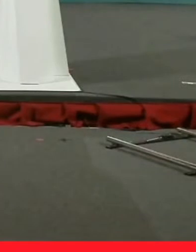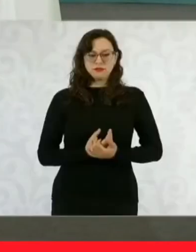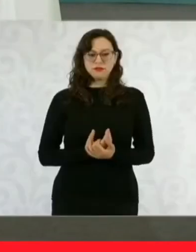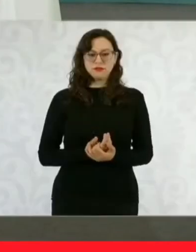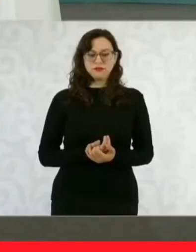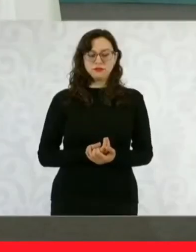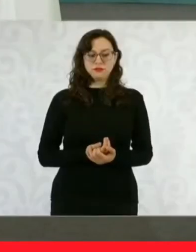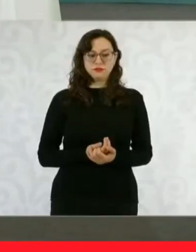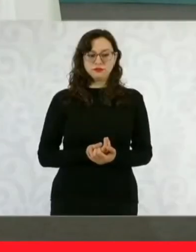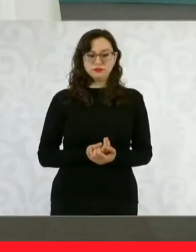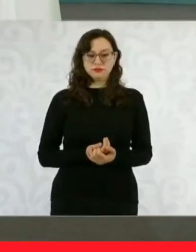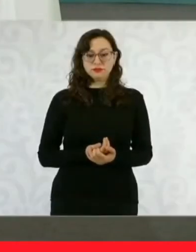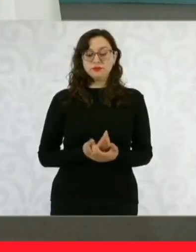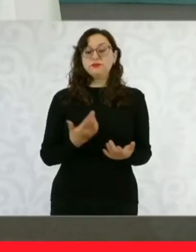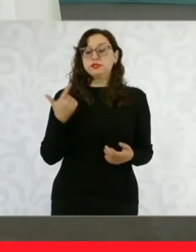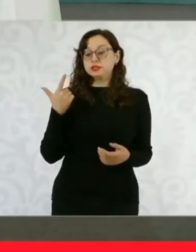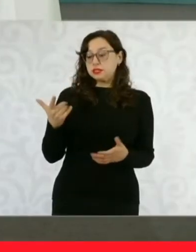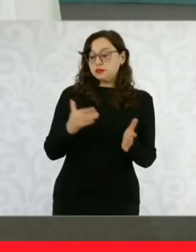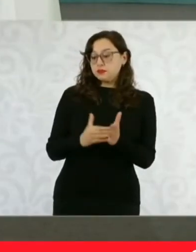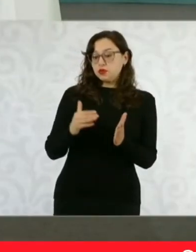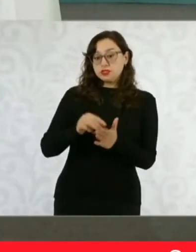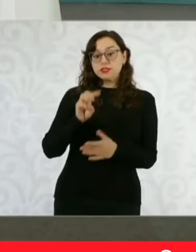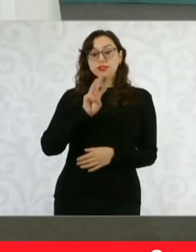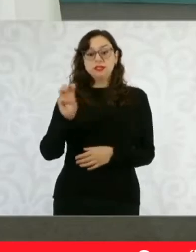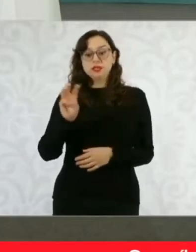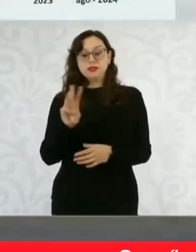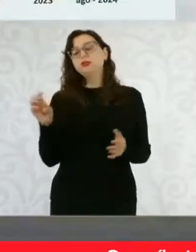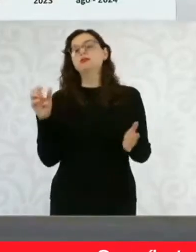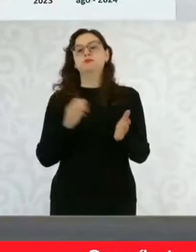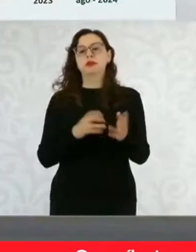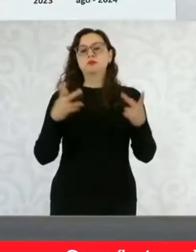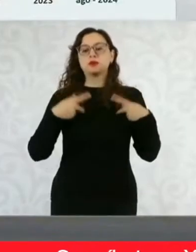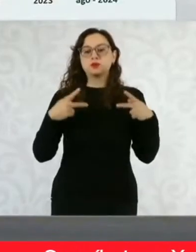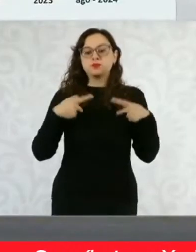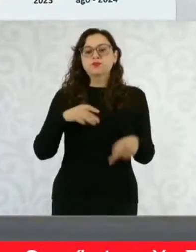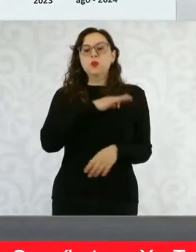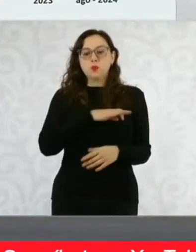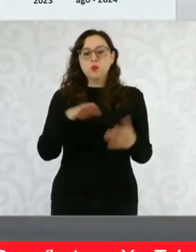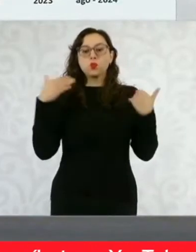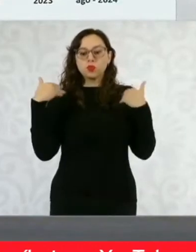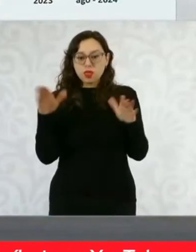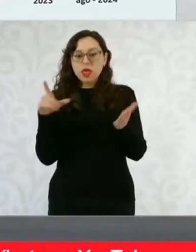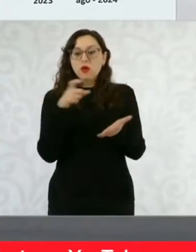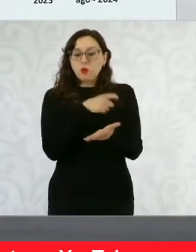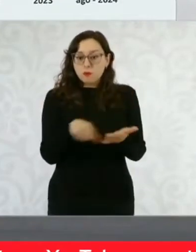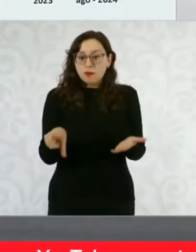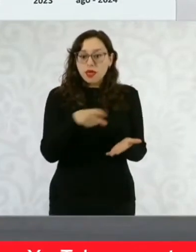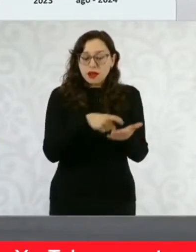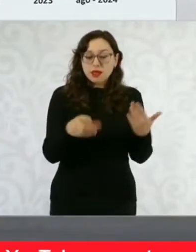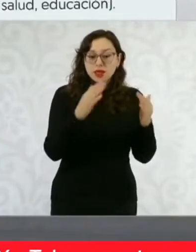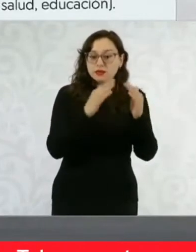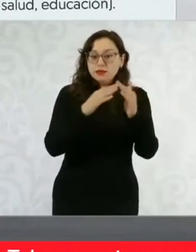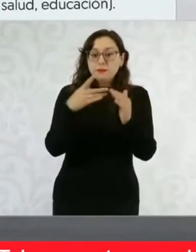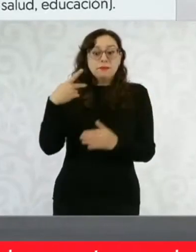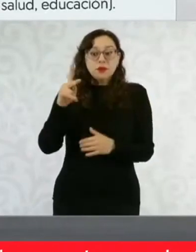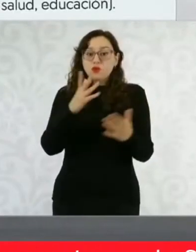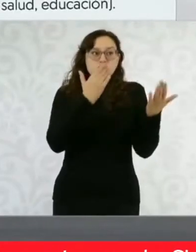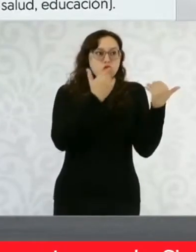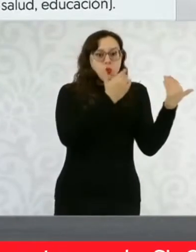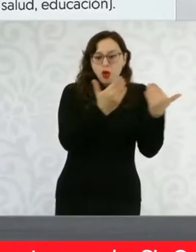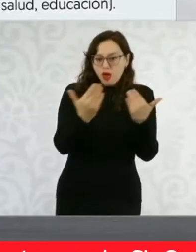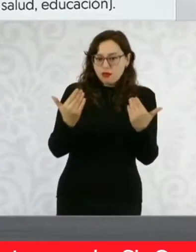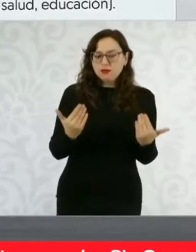7,300,000 personas que tienen derecho a este tipo de viviendas. No hay en el mercado. La que sigue, por favor.